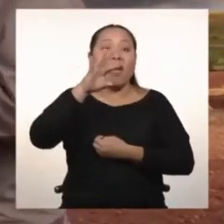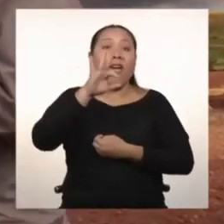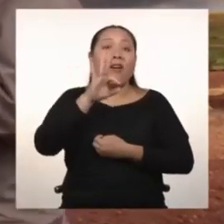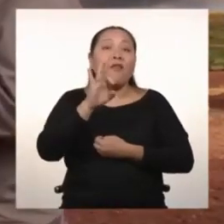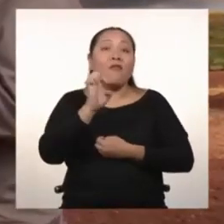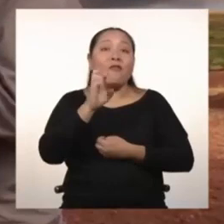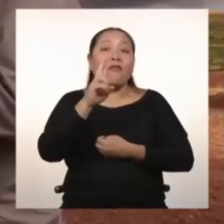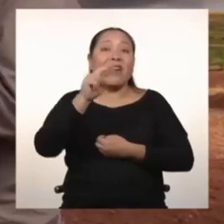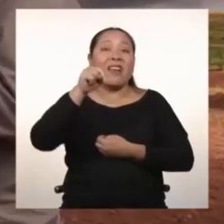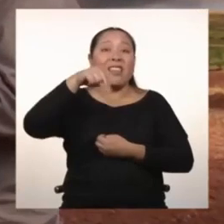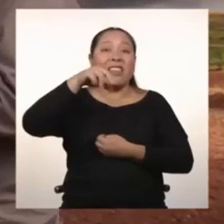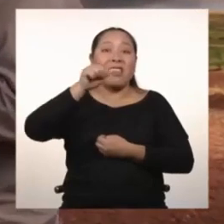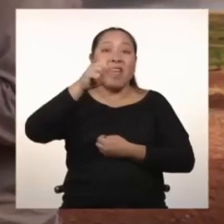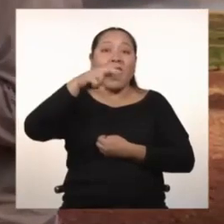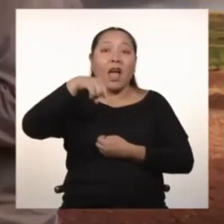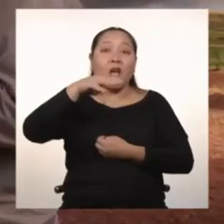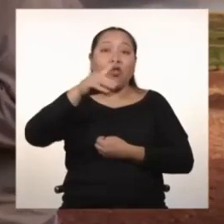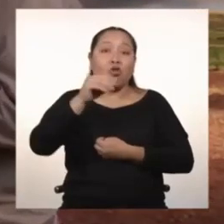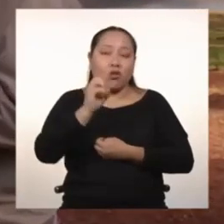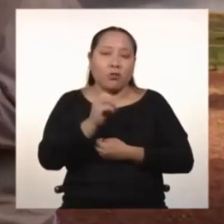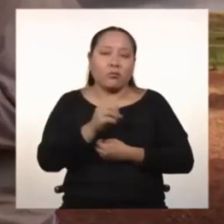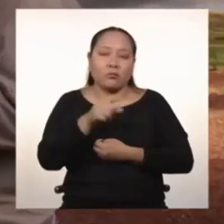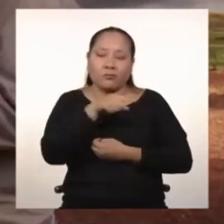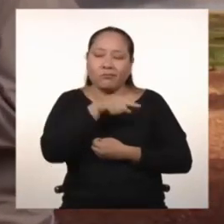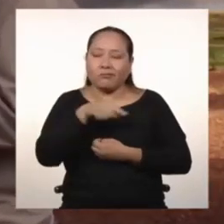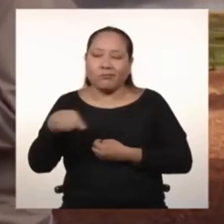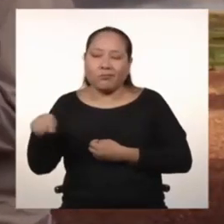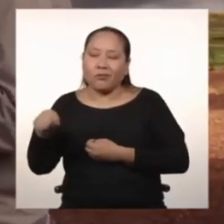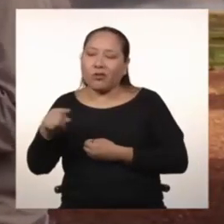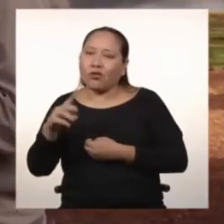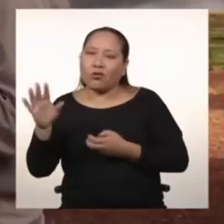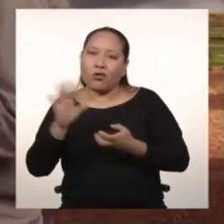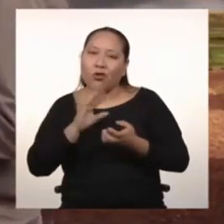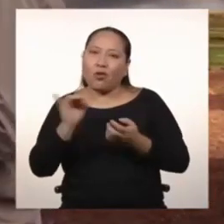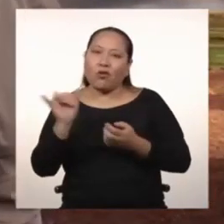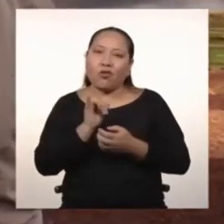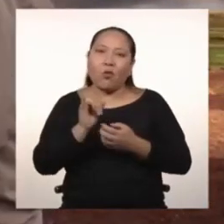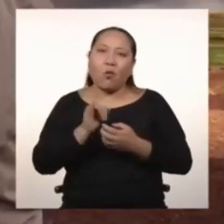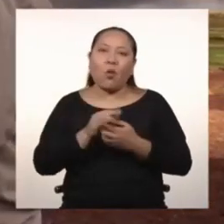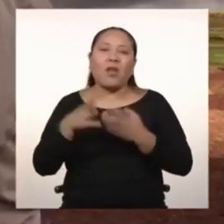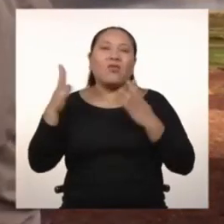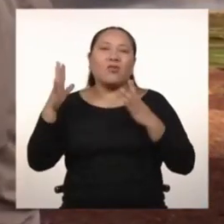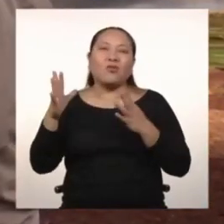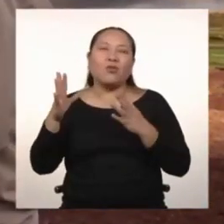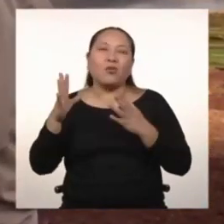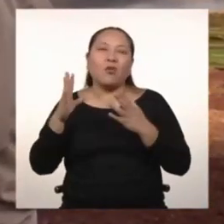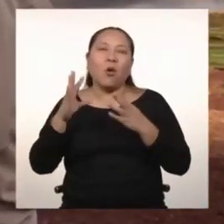compartieron el destino trágico de sus padres, ¿no?